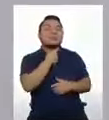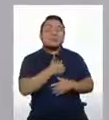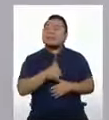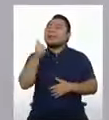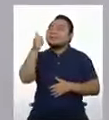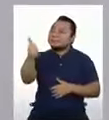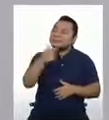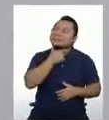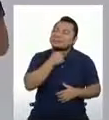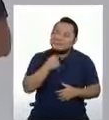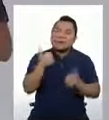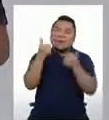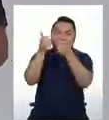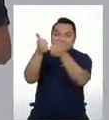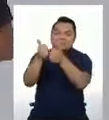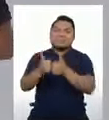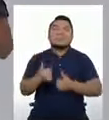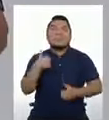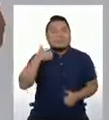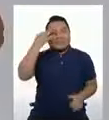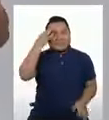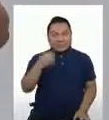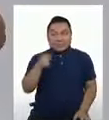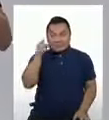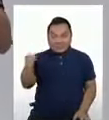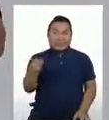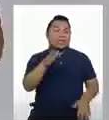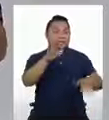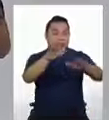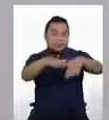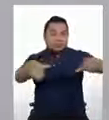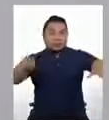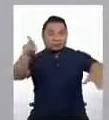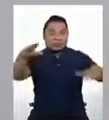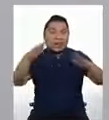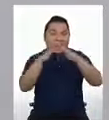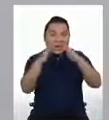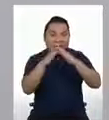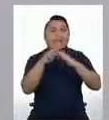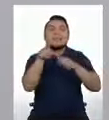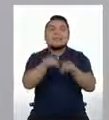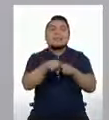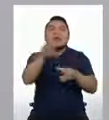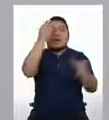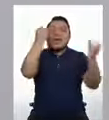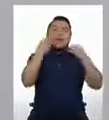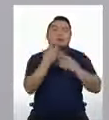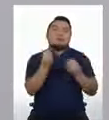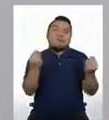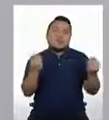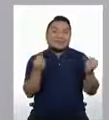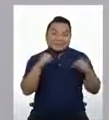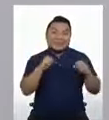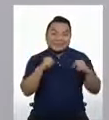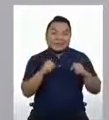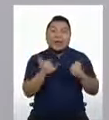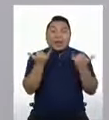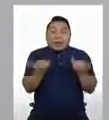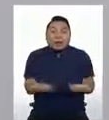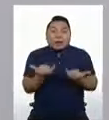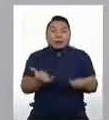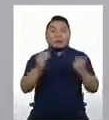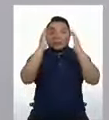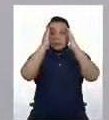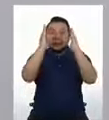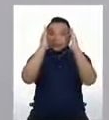que te haya gustado tanto, Patricia. Estoy segura de que a los chicos y las chicas en sus casas también les gustó mucho. Ahora todos presten